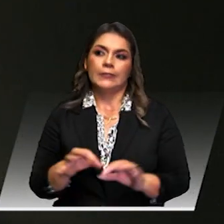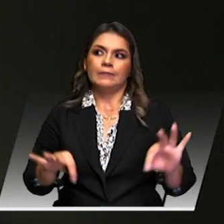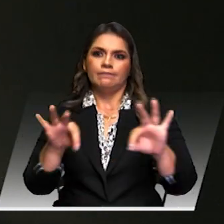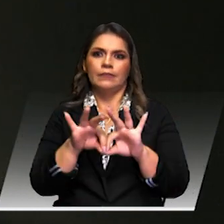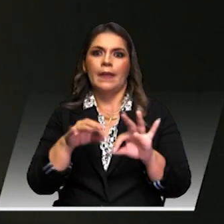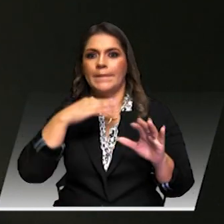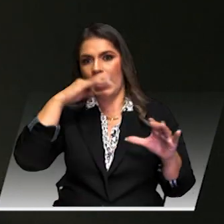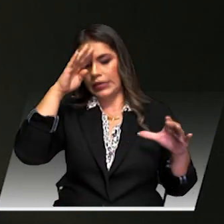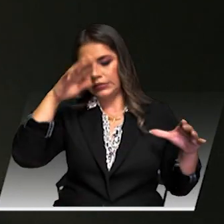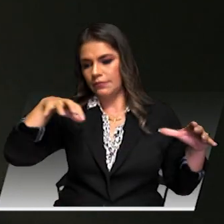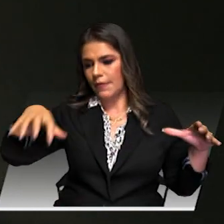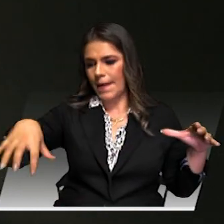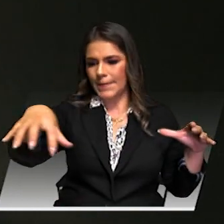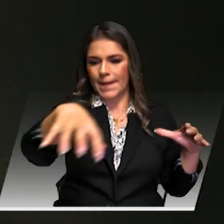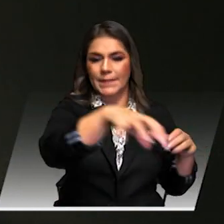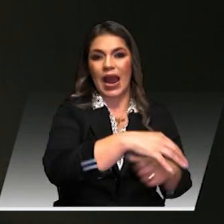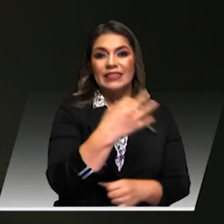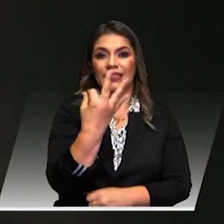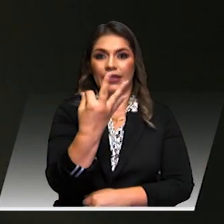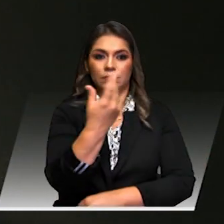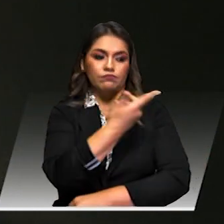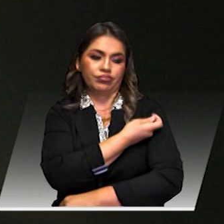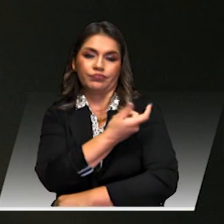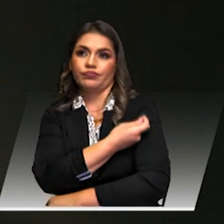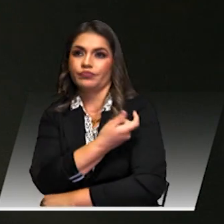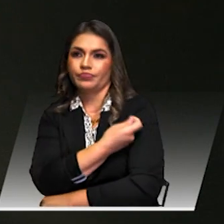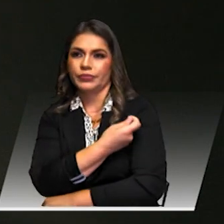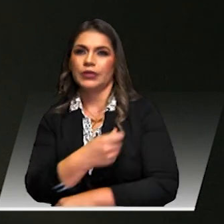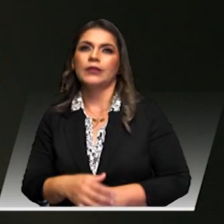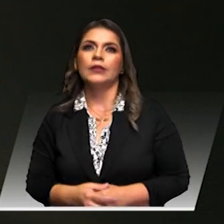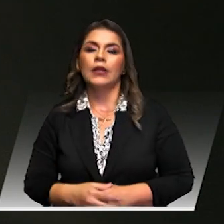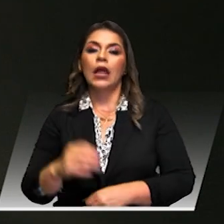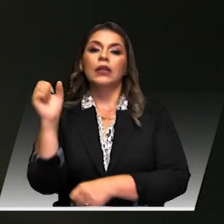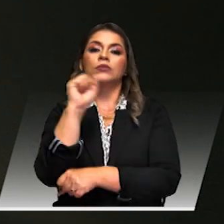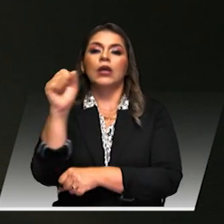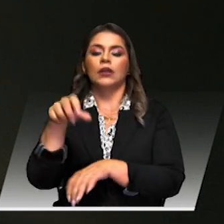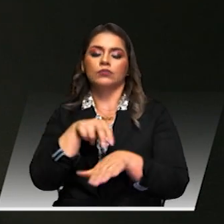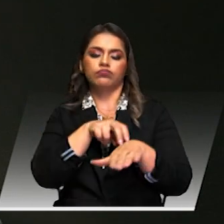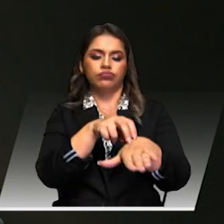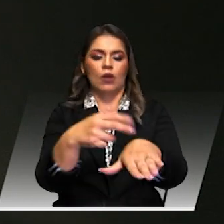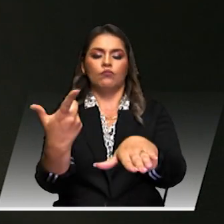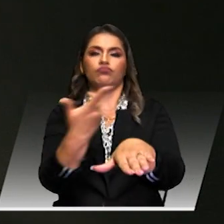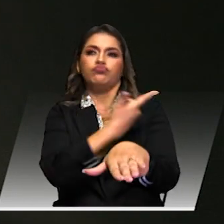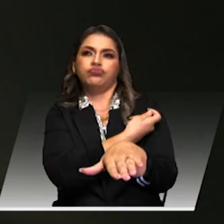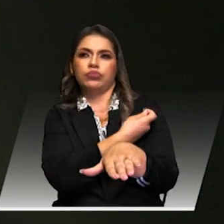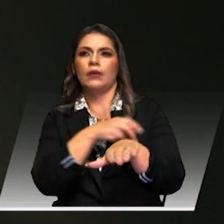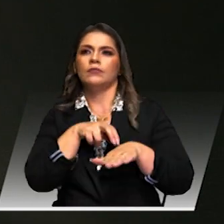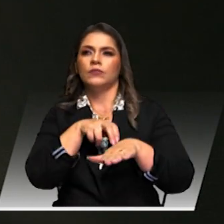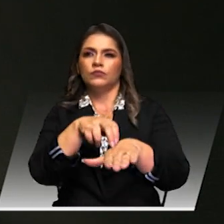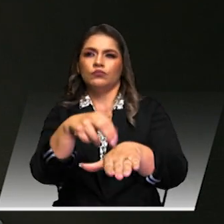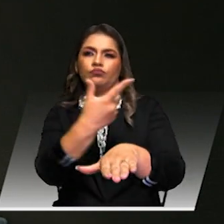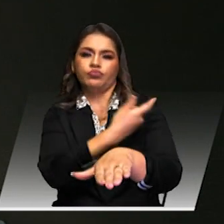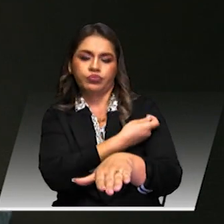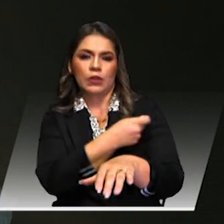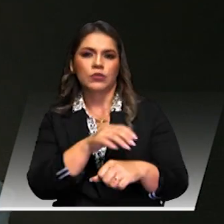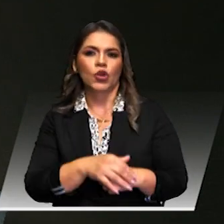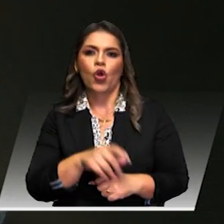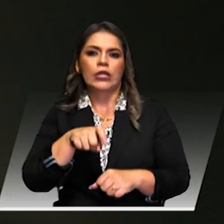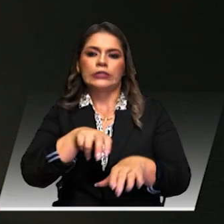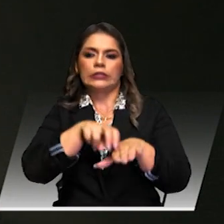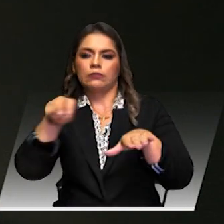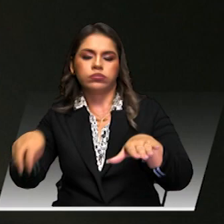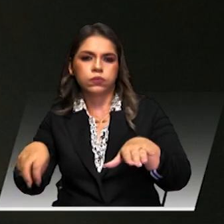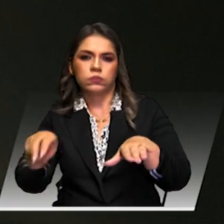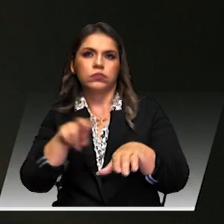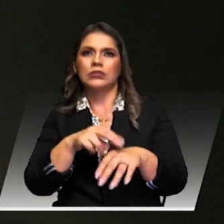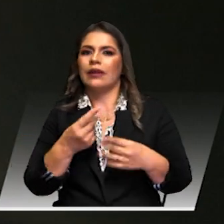de Aburrá, donde se instalarán centros de vacunación vehicular. Esto permitirá tener acceso a las